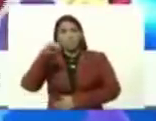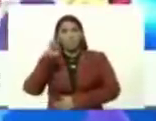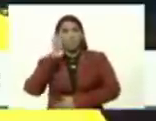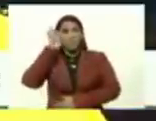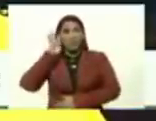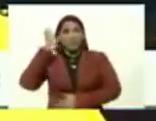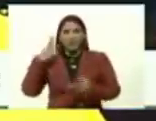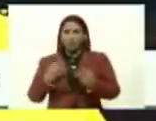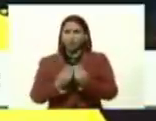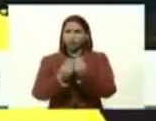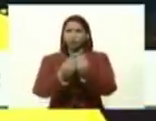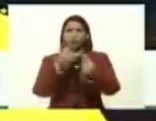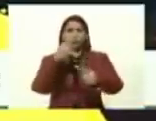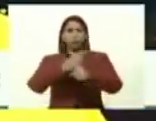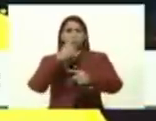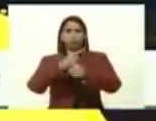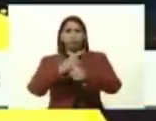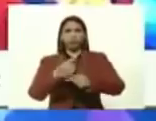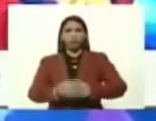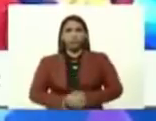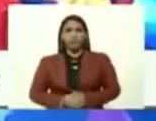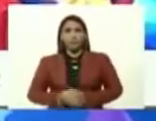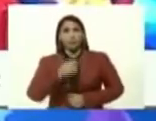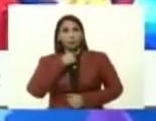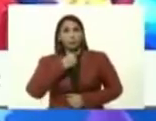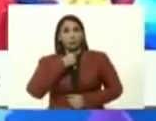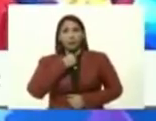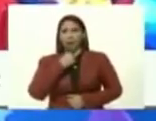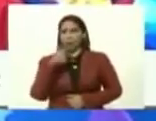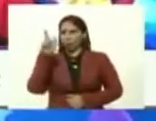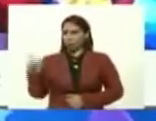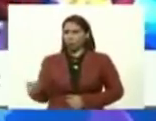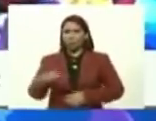esas competencias. A mí me hubiera gustado ser Mervin Maldonado.